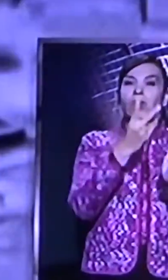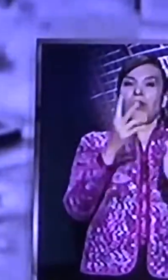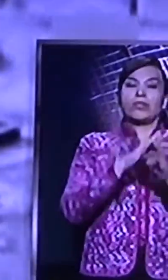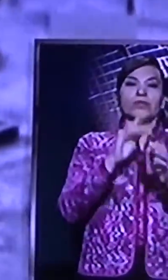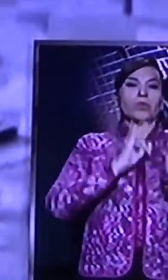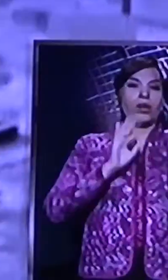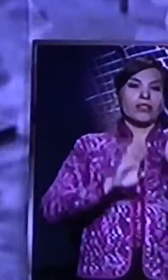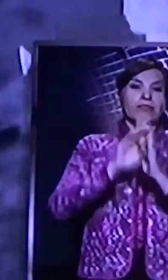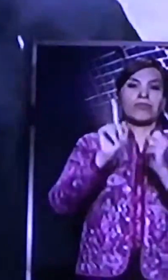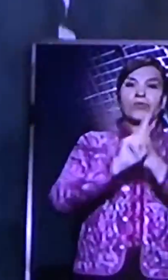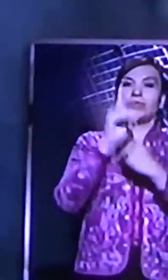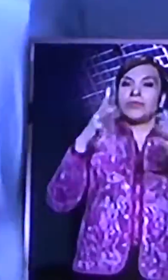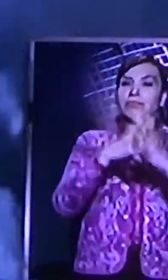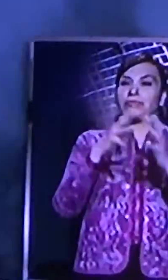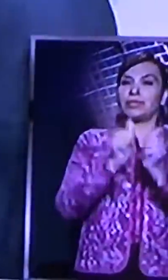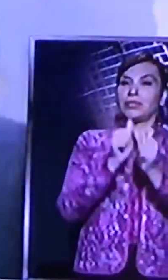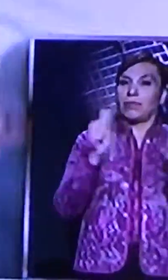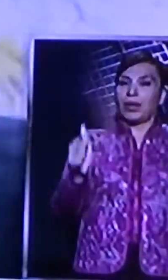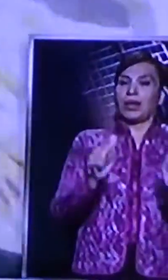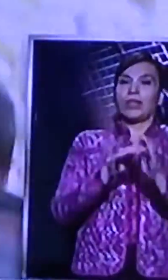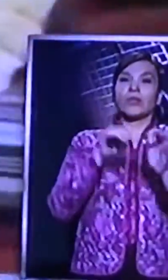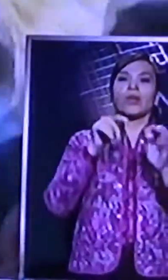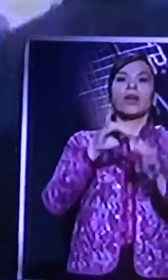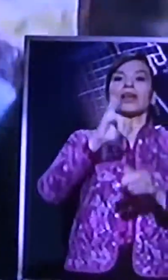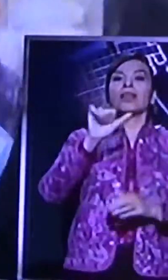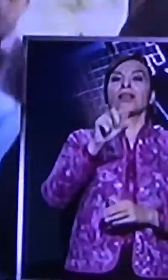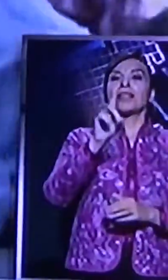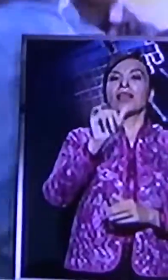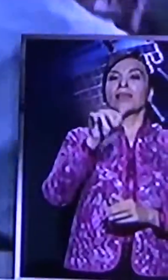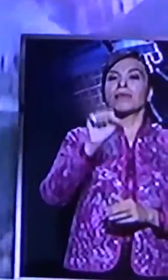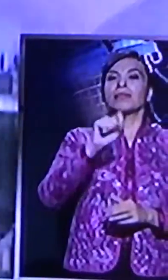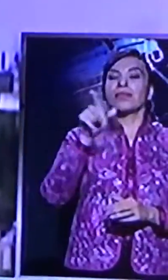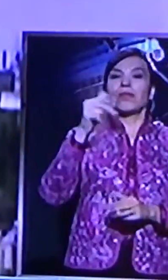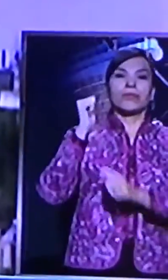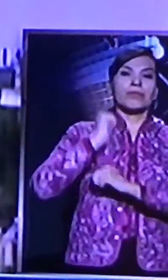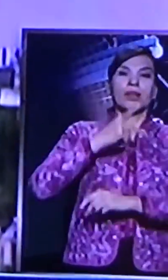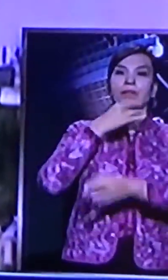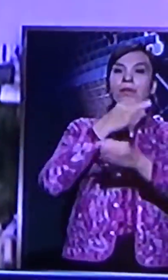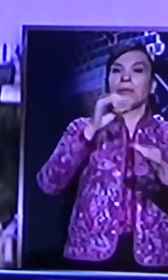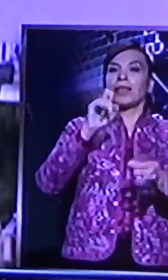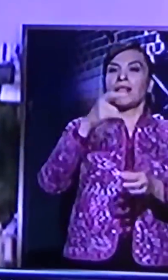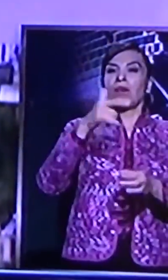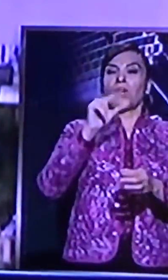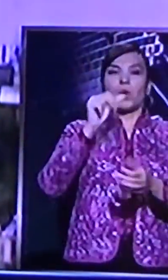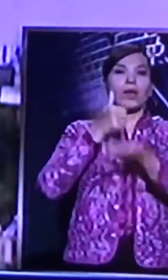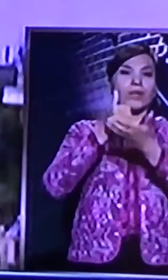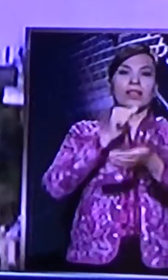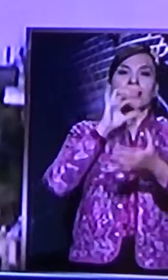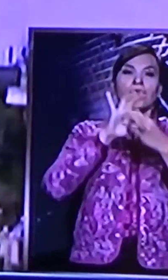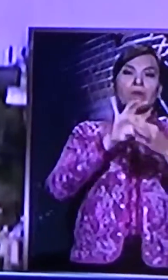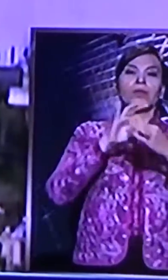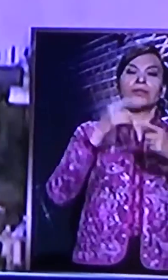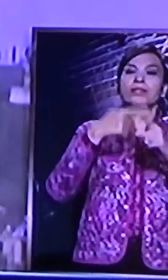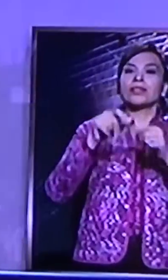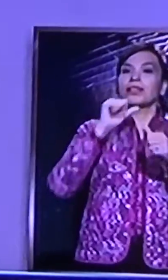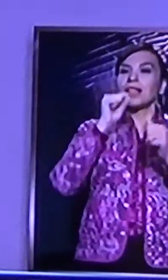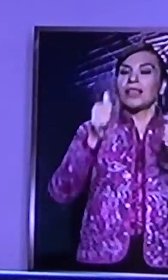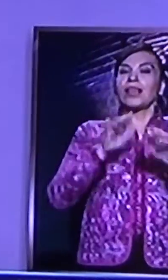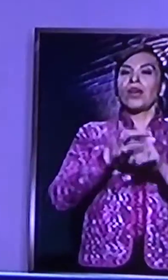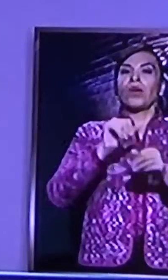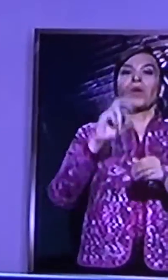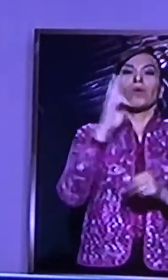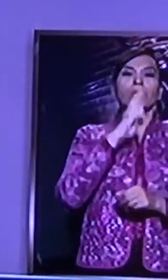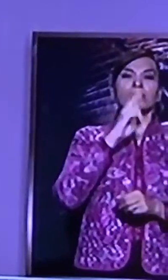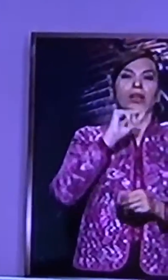superpotencias bélicas atacan por separado. Jeff Davis, el portavoz del Pentágono, dijo que no colaboramos ni coordinamos operación alguna con